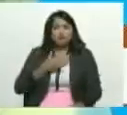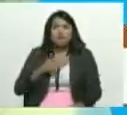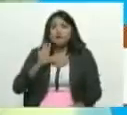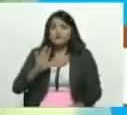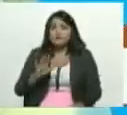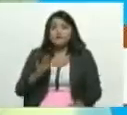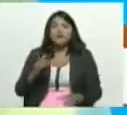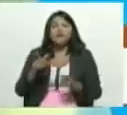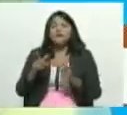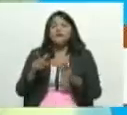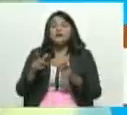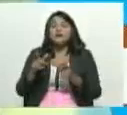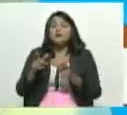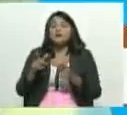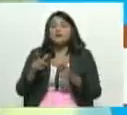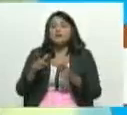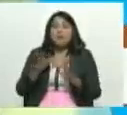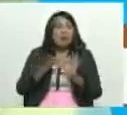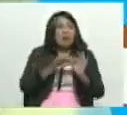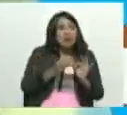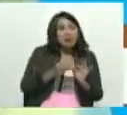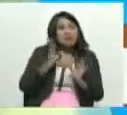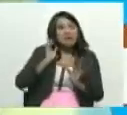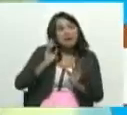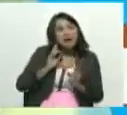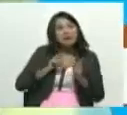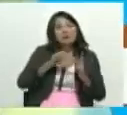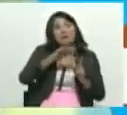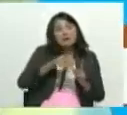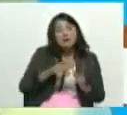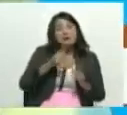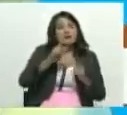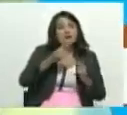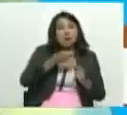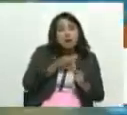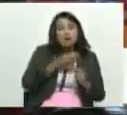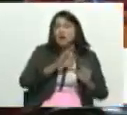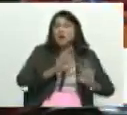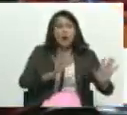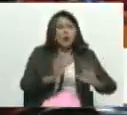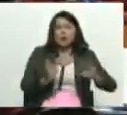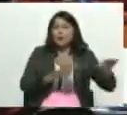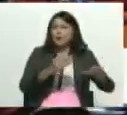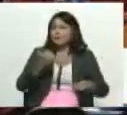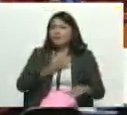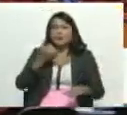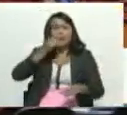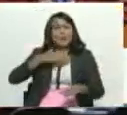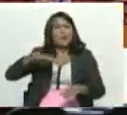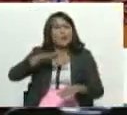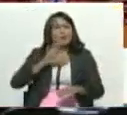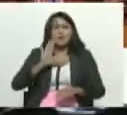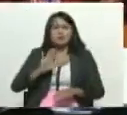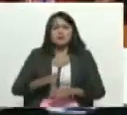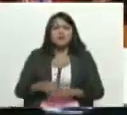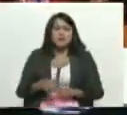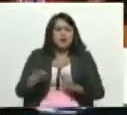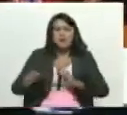y las emisoras de radio No creo que es un elemento importante a considerar